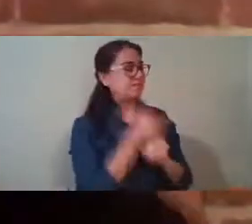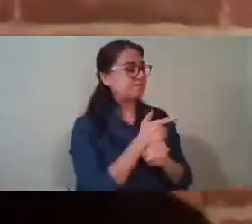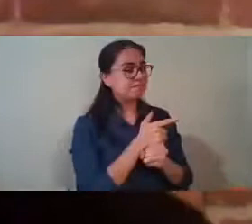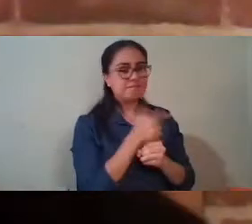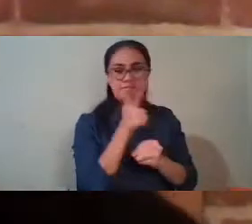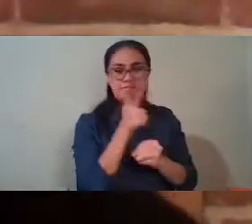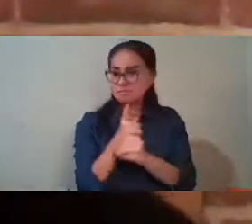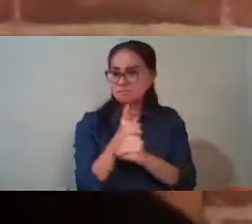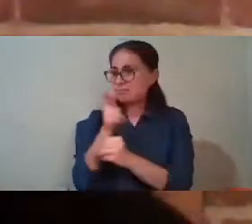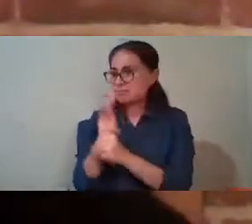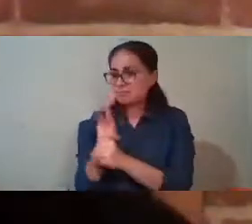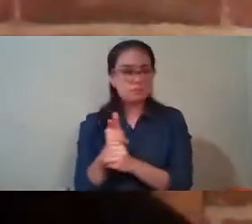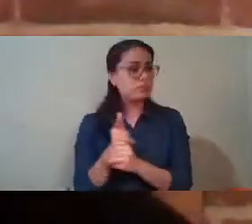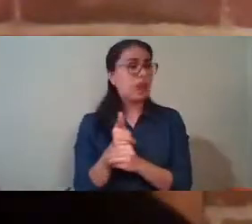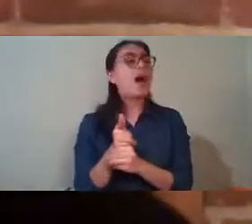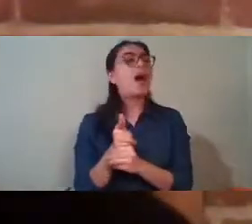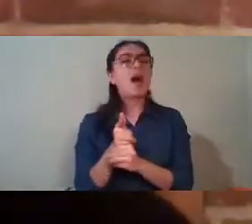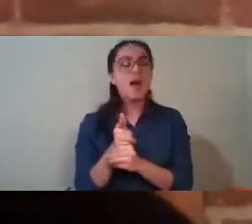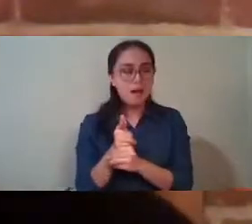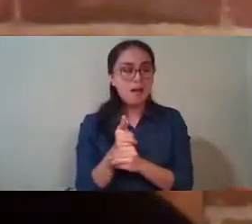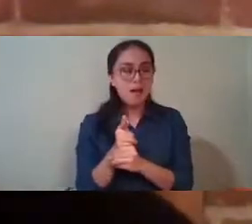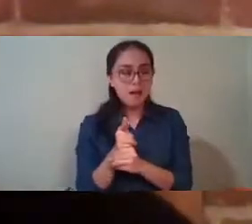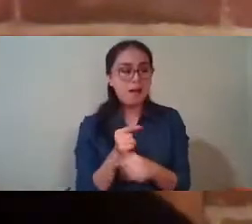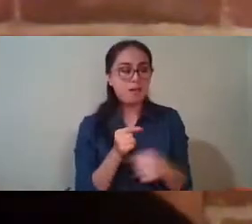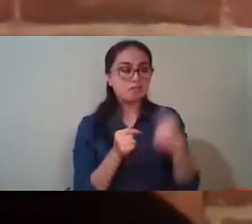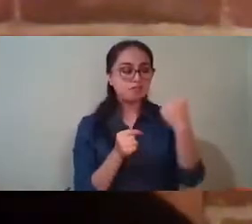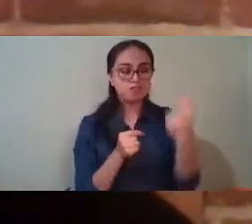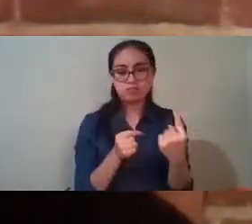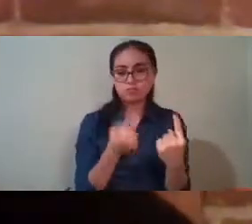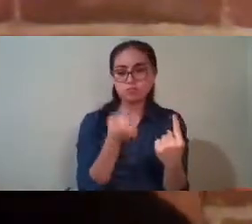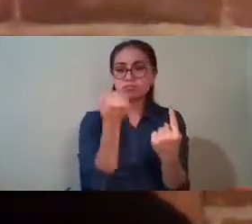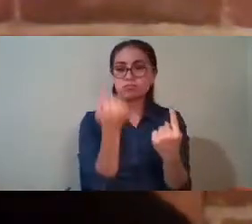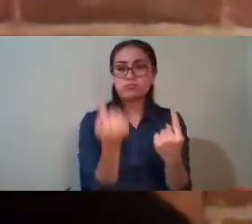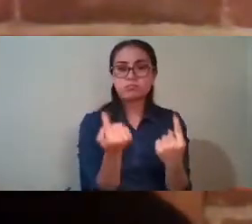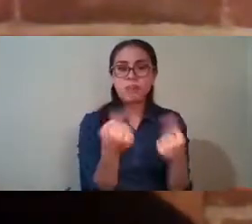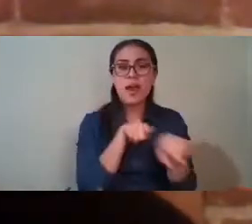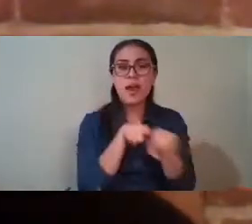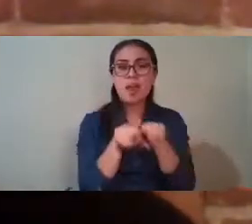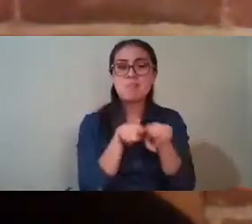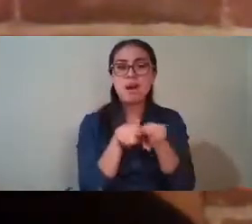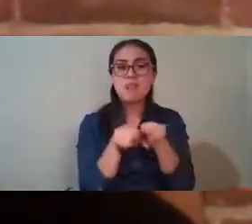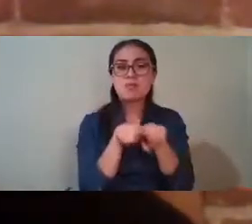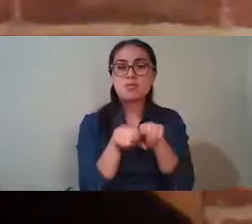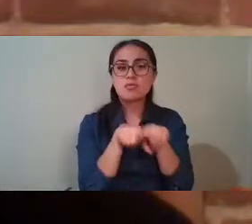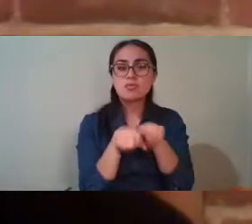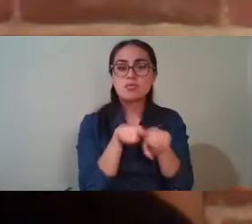dos hermanos que heredaron un lote